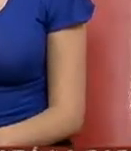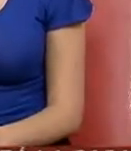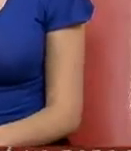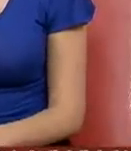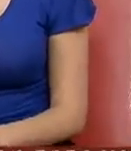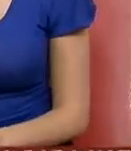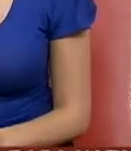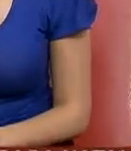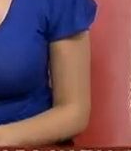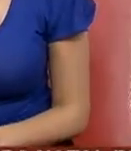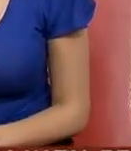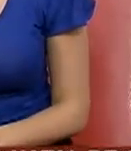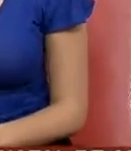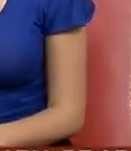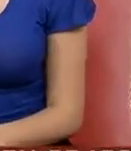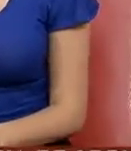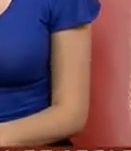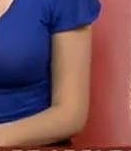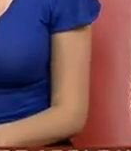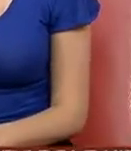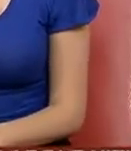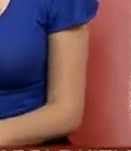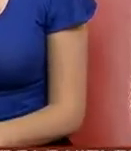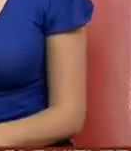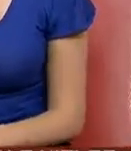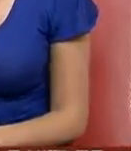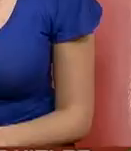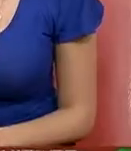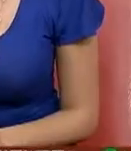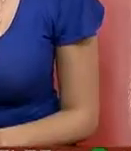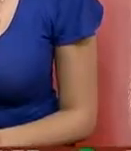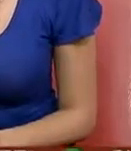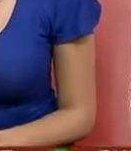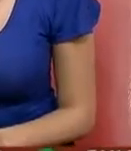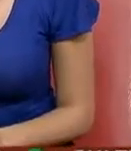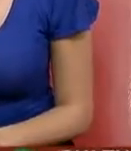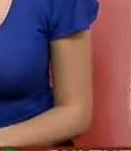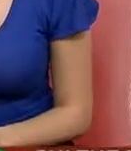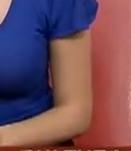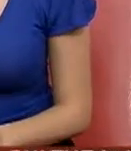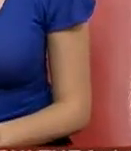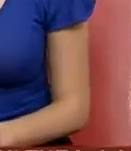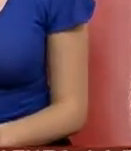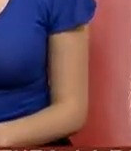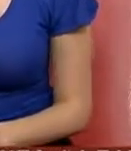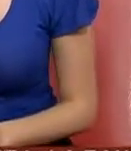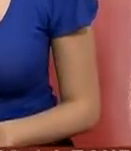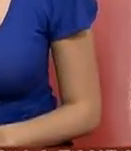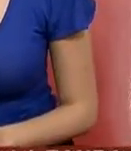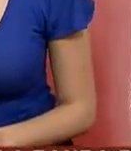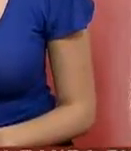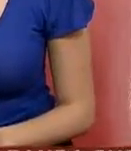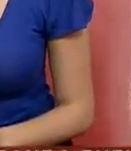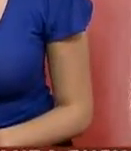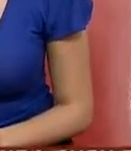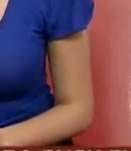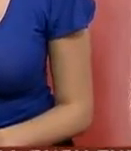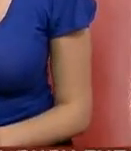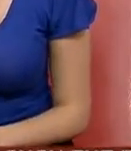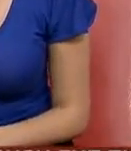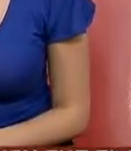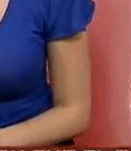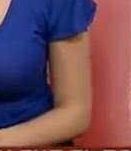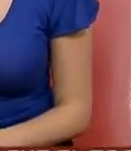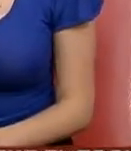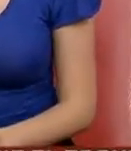estamos en la víspera del debate entre los candidatos Hillary Clinton y Donald Trump, las redes sociales siguen